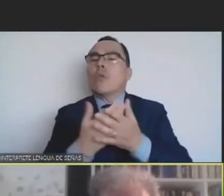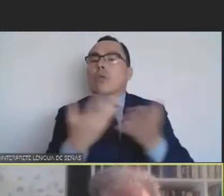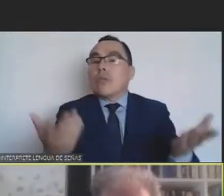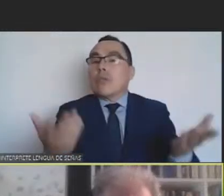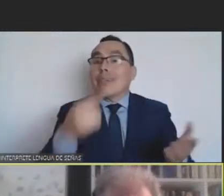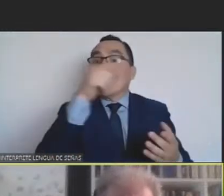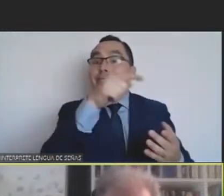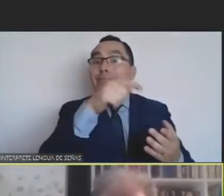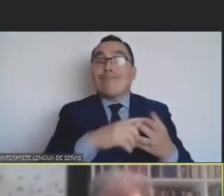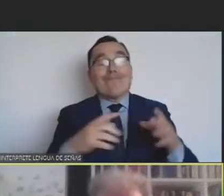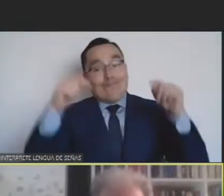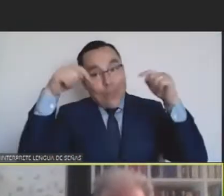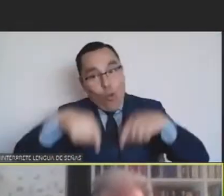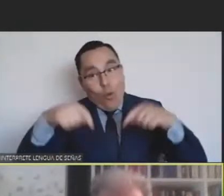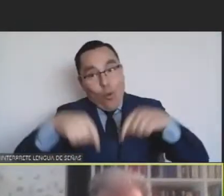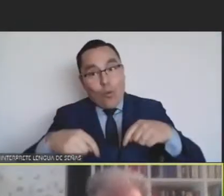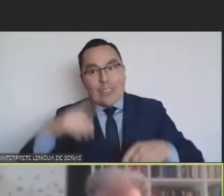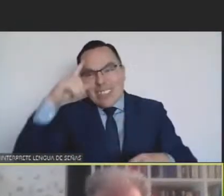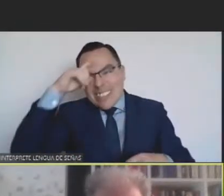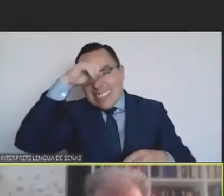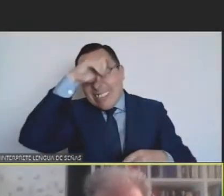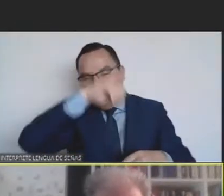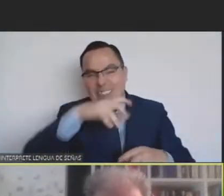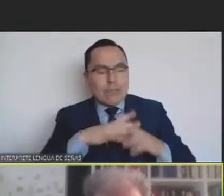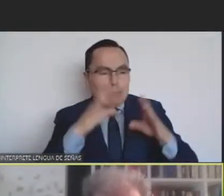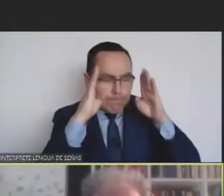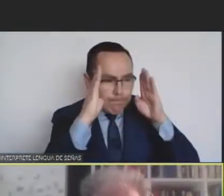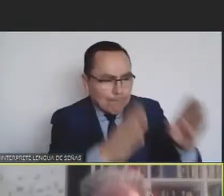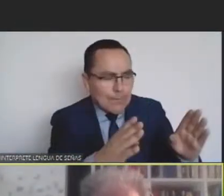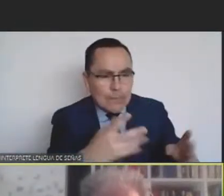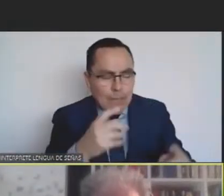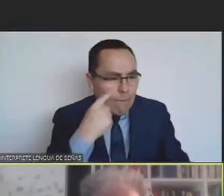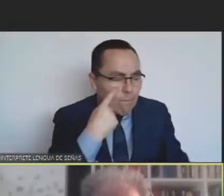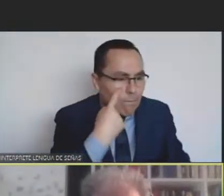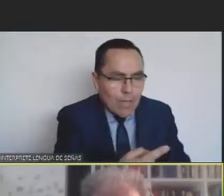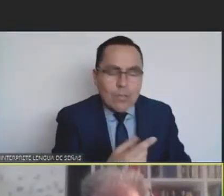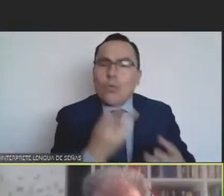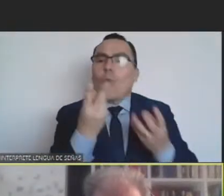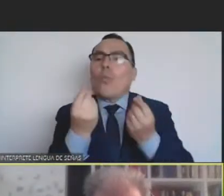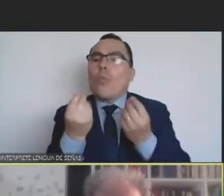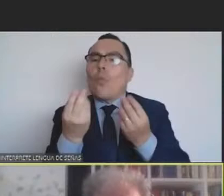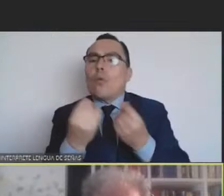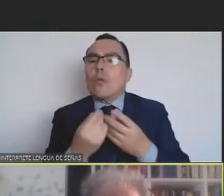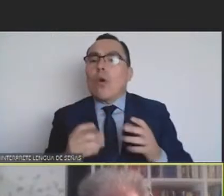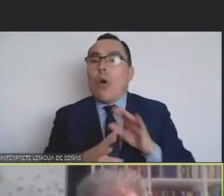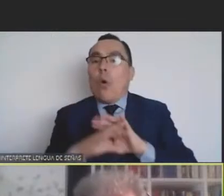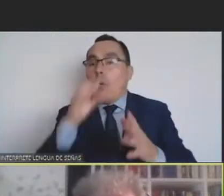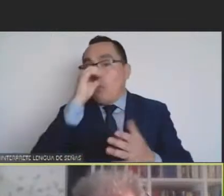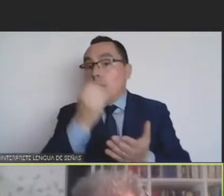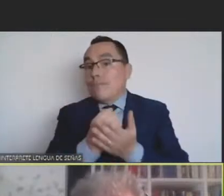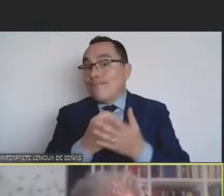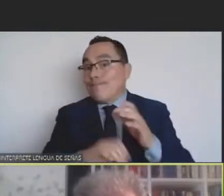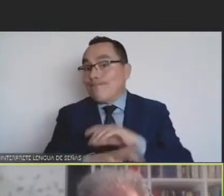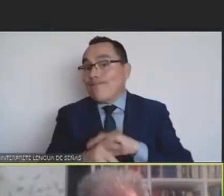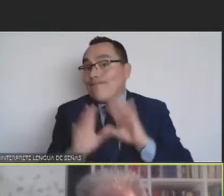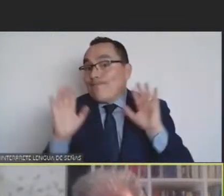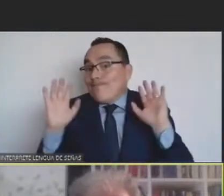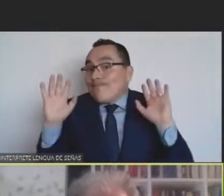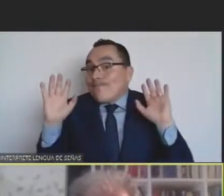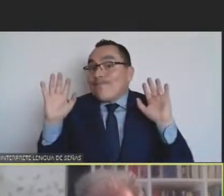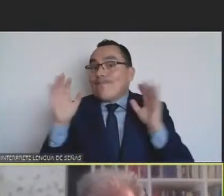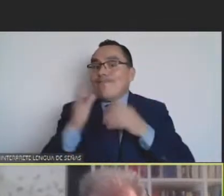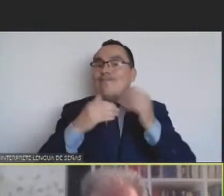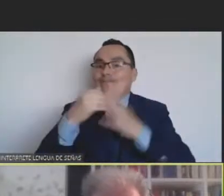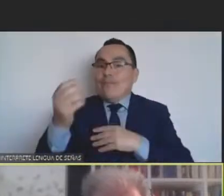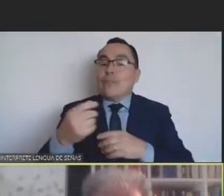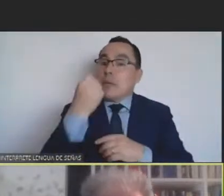también entonces es muy difícil detectar si es que se está siguiendo platas negras o no. Primer